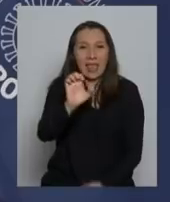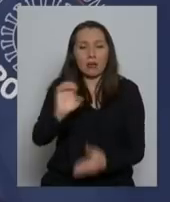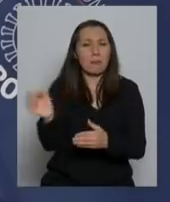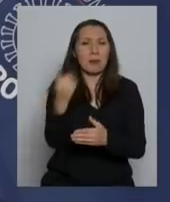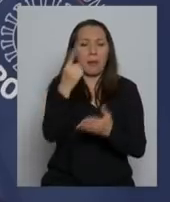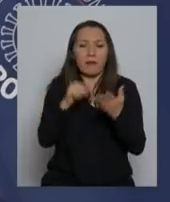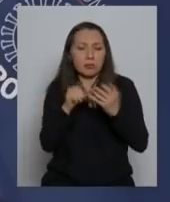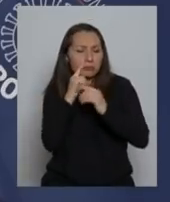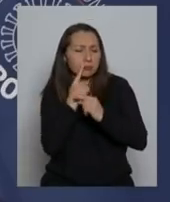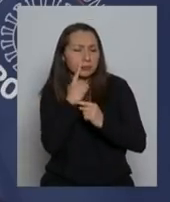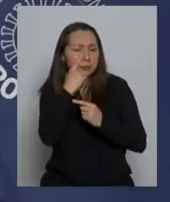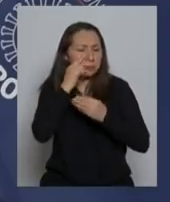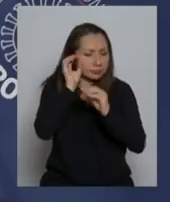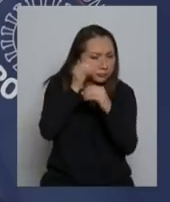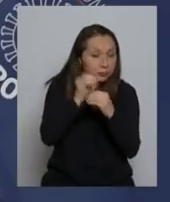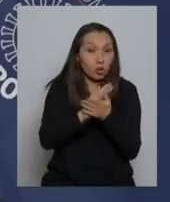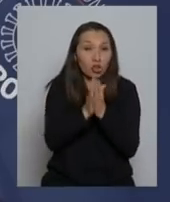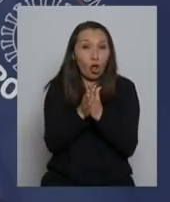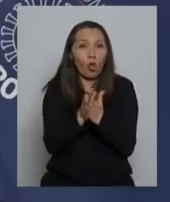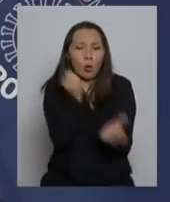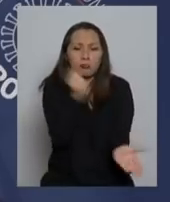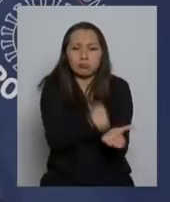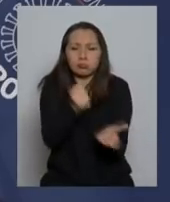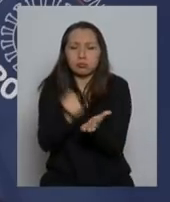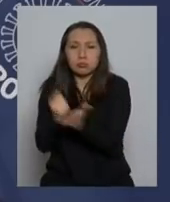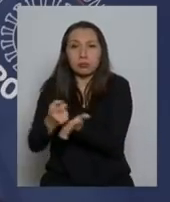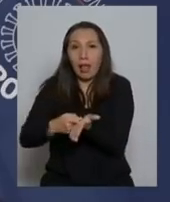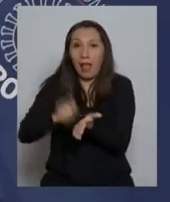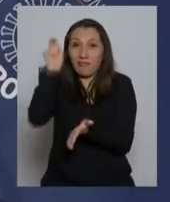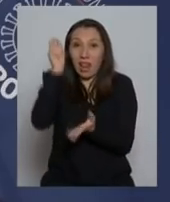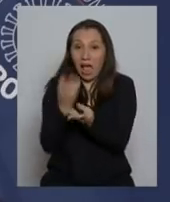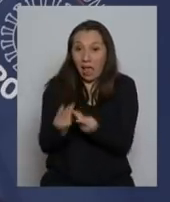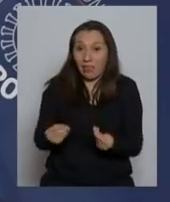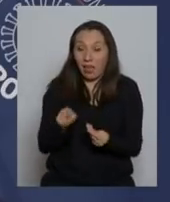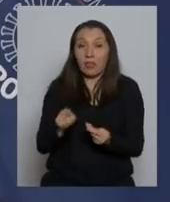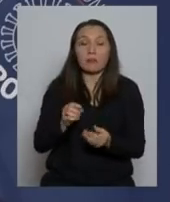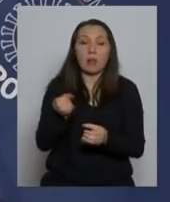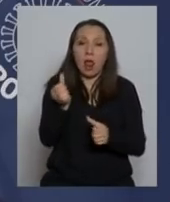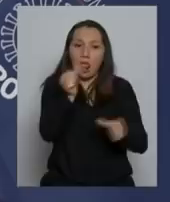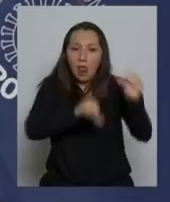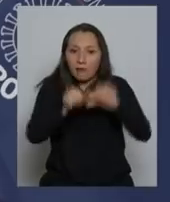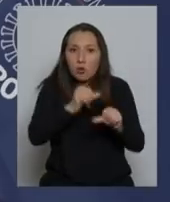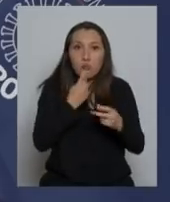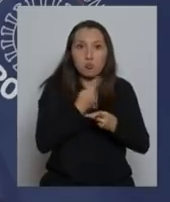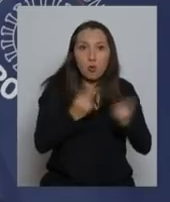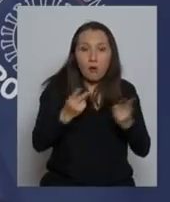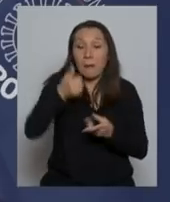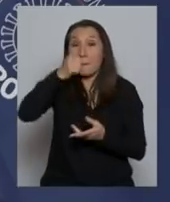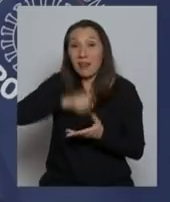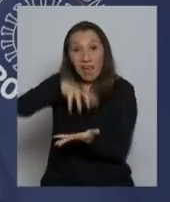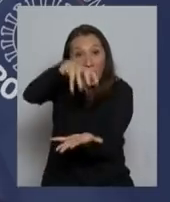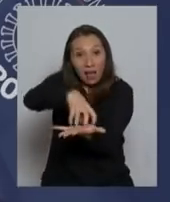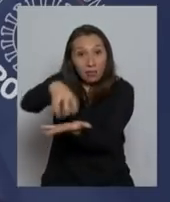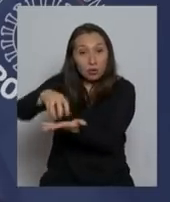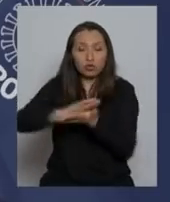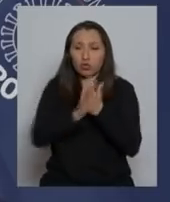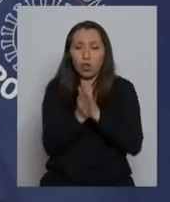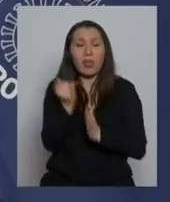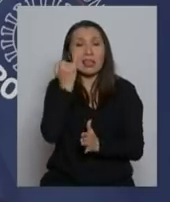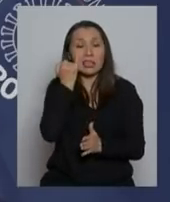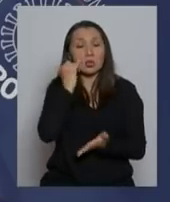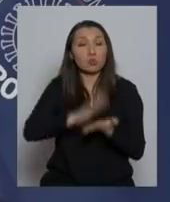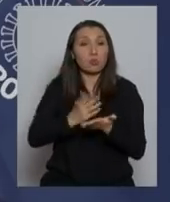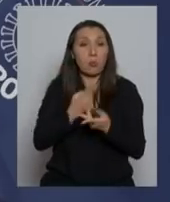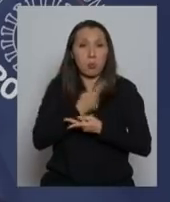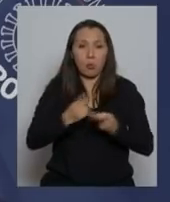las certificaciones de calidad a las que son sometidos tanto los laboratorios públicos como privados por el Instituto de Salud Pública han